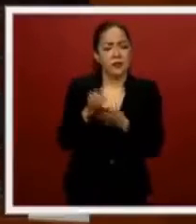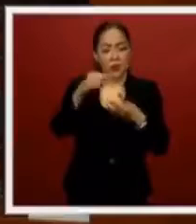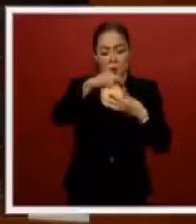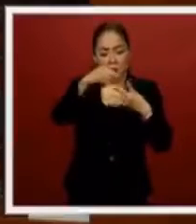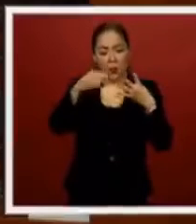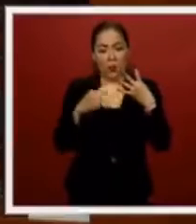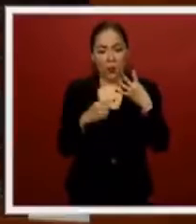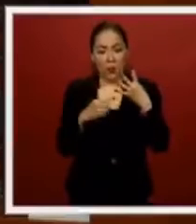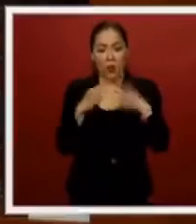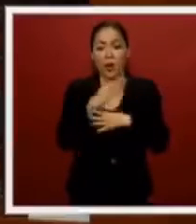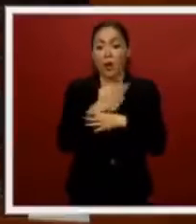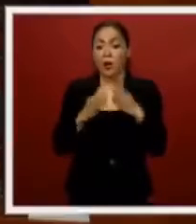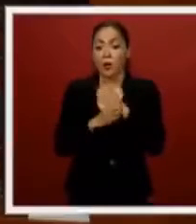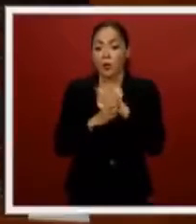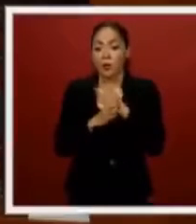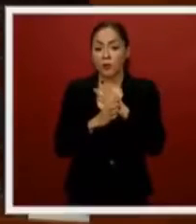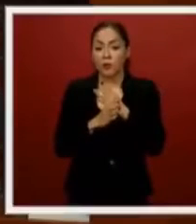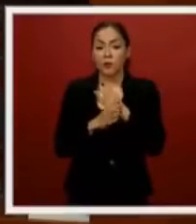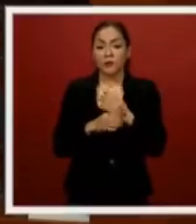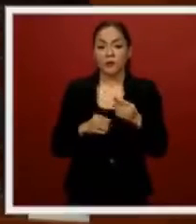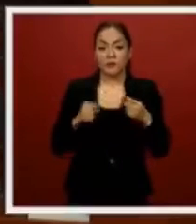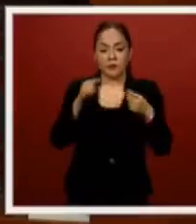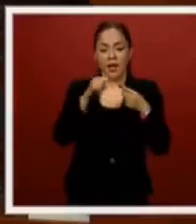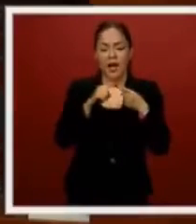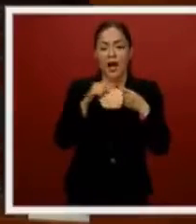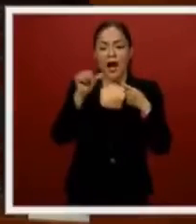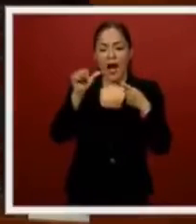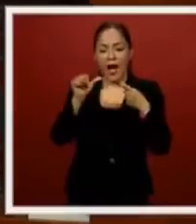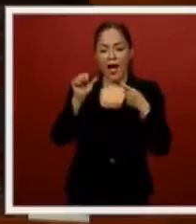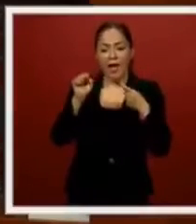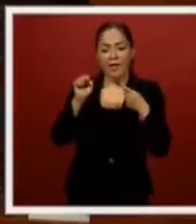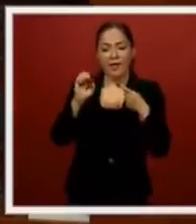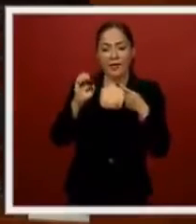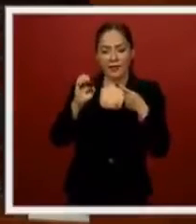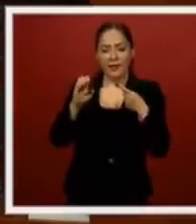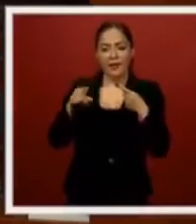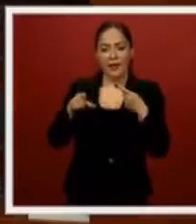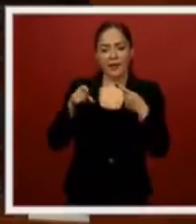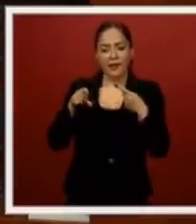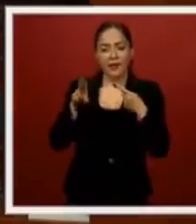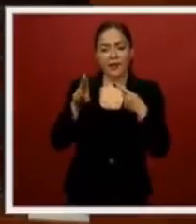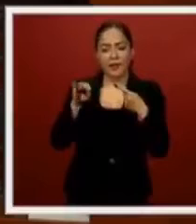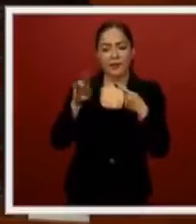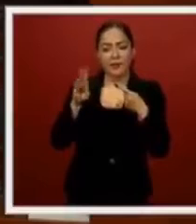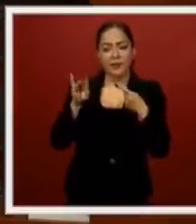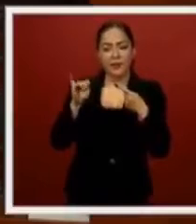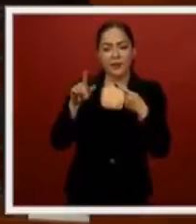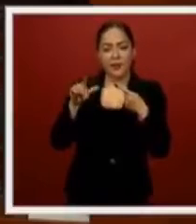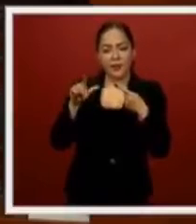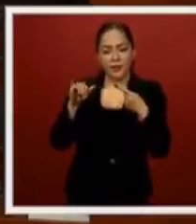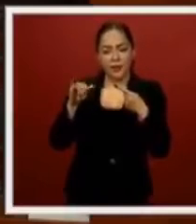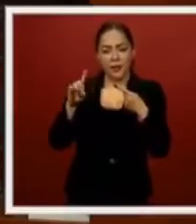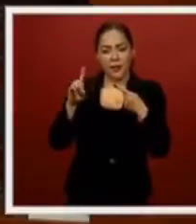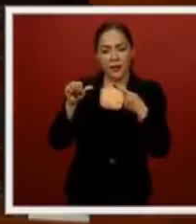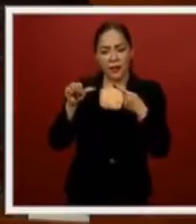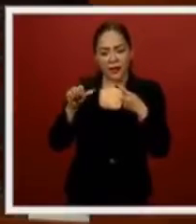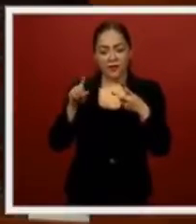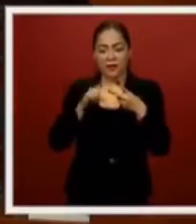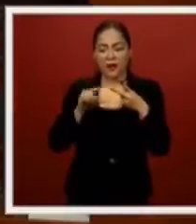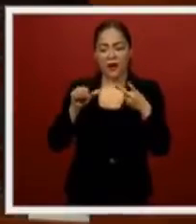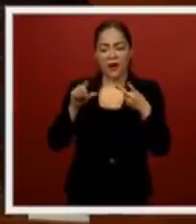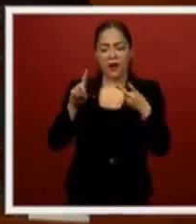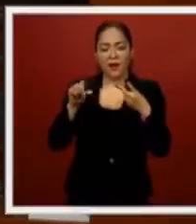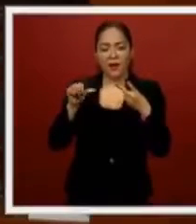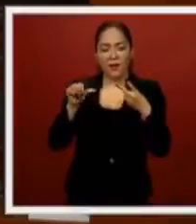4 dimensiones: la asequibilidad, la accesibilidad, la aceptabilidad y la adaptabilidad. Esa